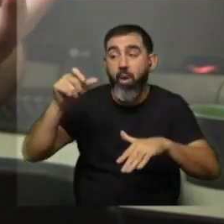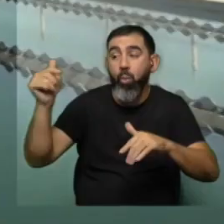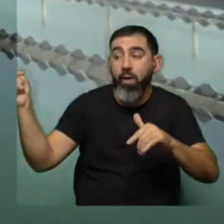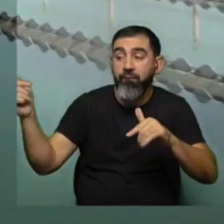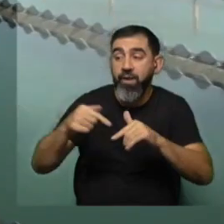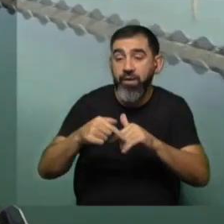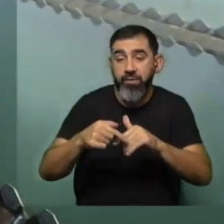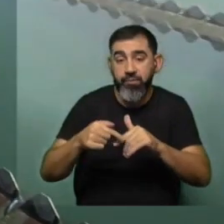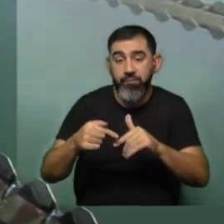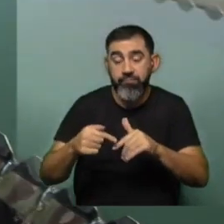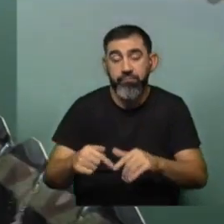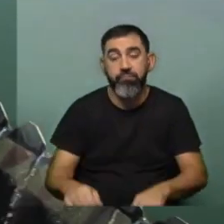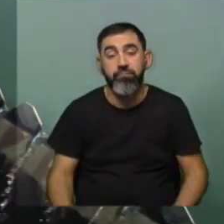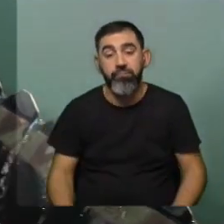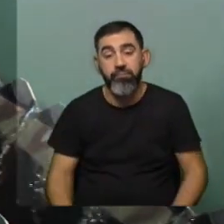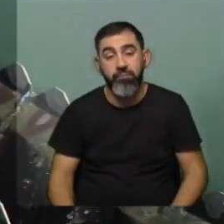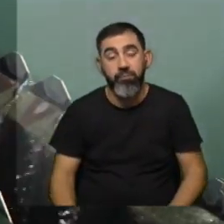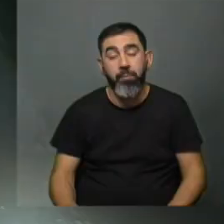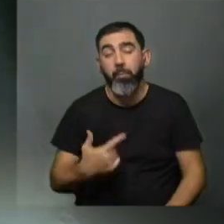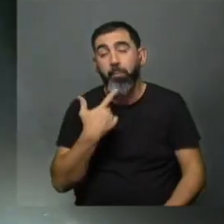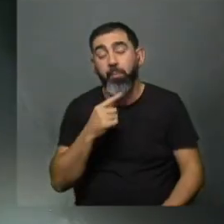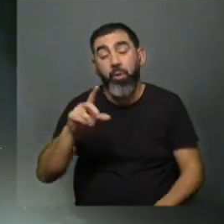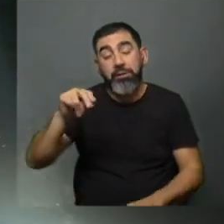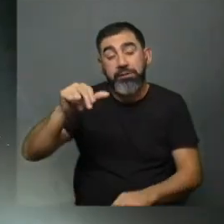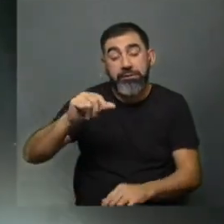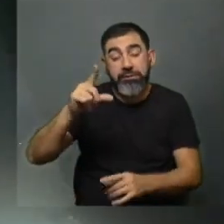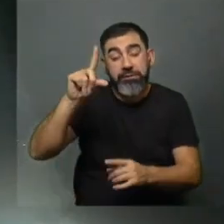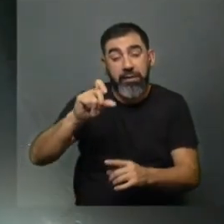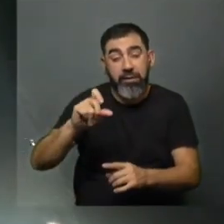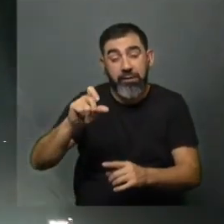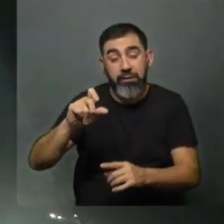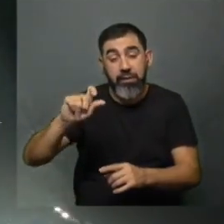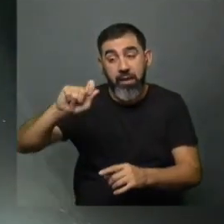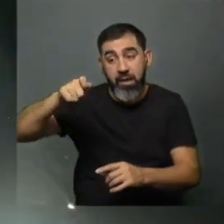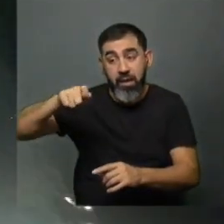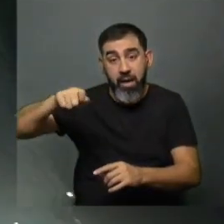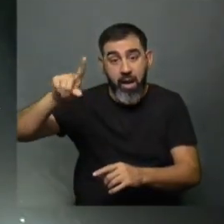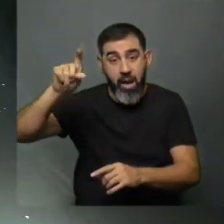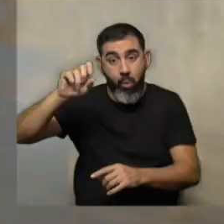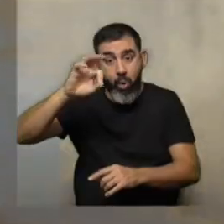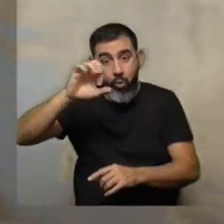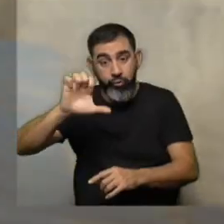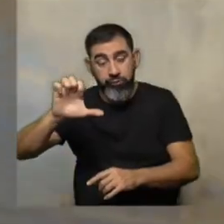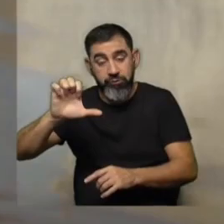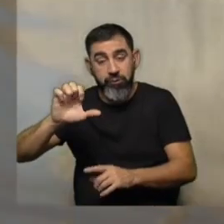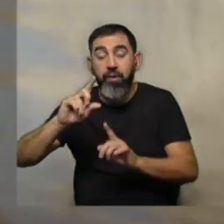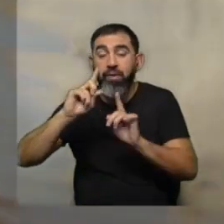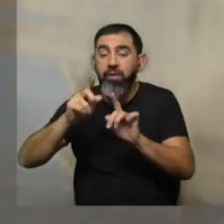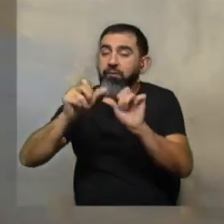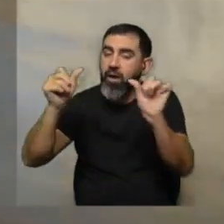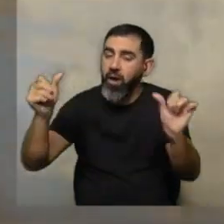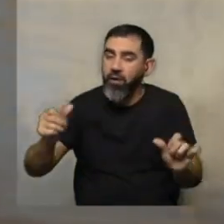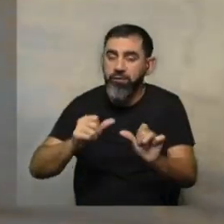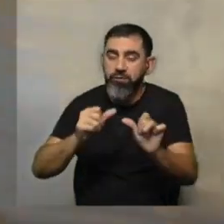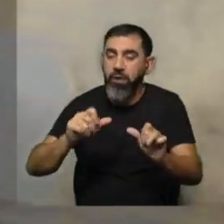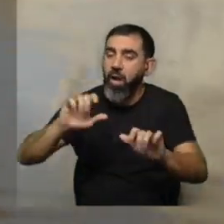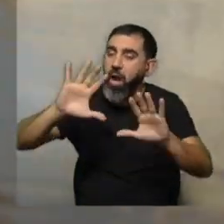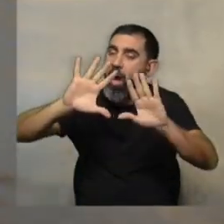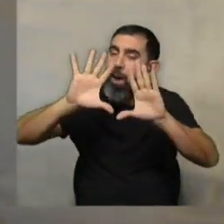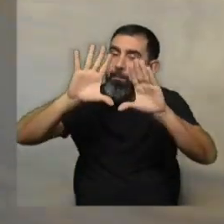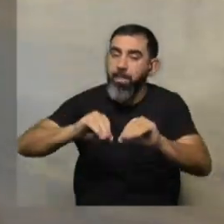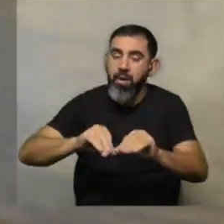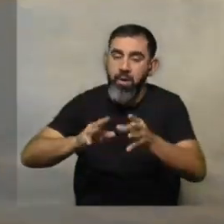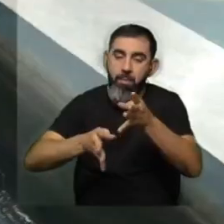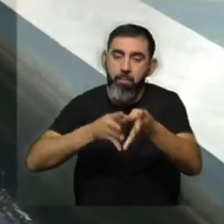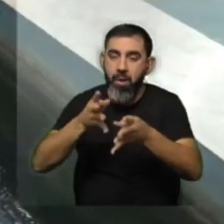les entra. A cierto momento, cuando se alcanzó cierta salinidad en el agua que nos llegaba a través de la red de OCE, lo que tuvimos que hacer fue apagar algunos de estos